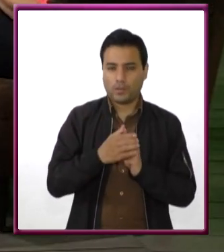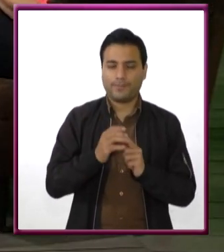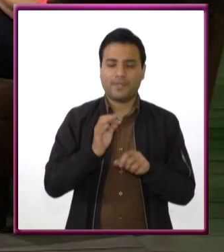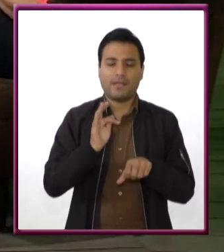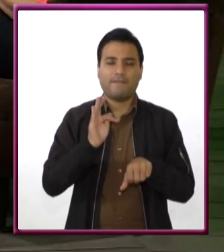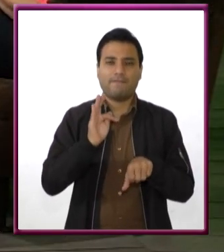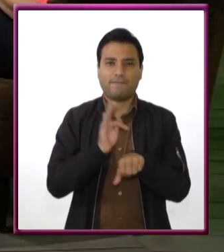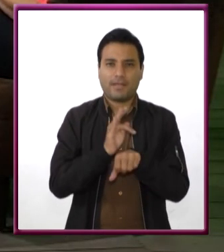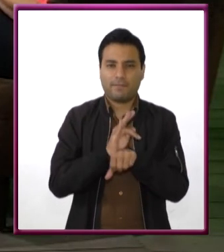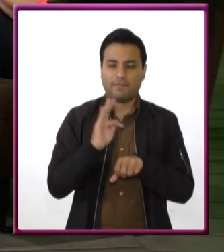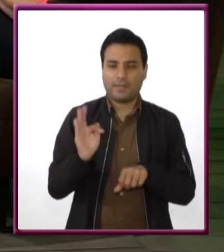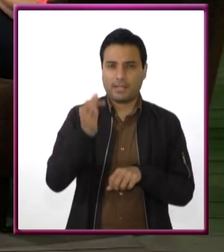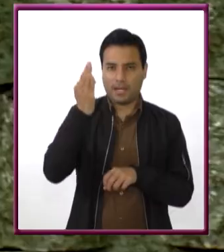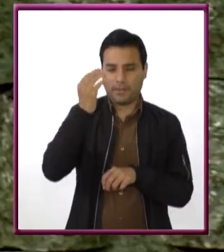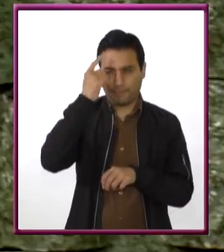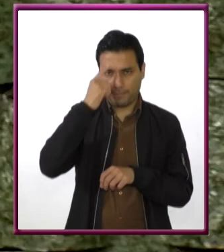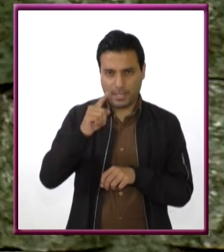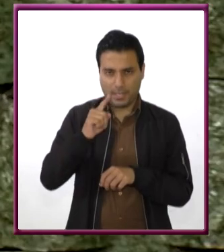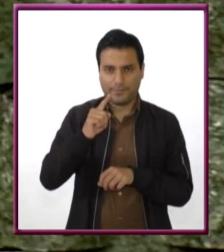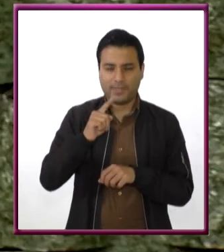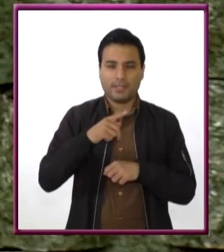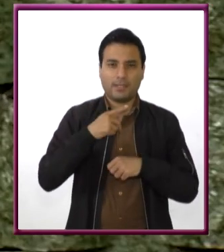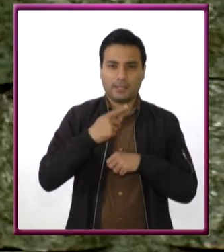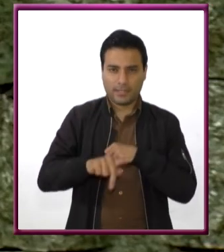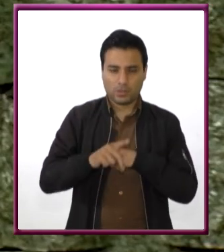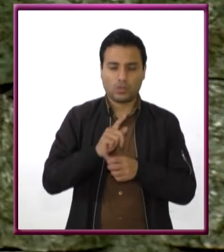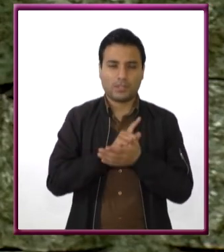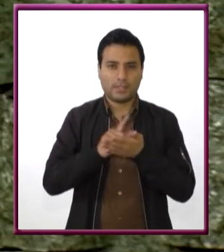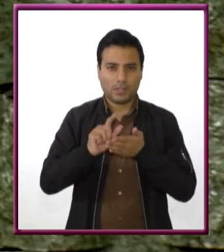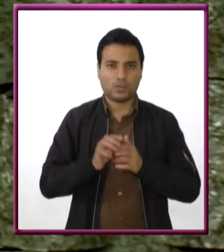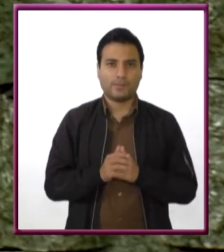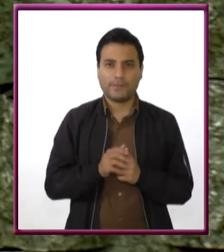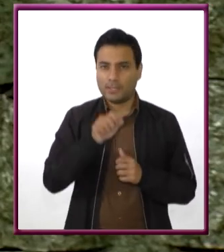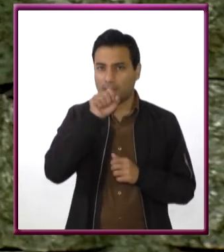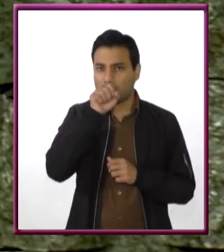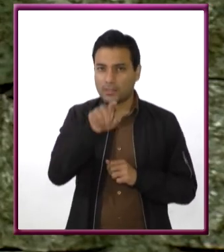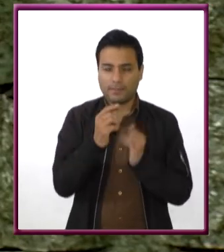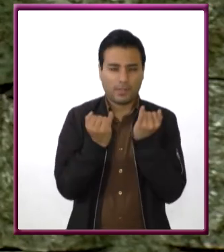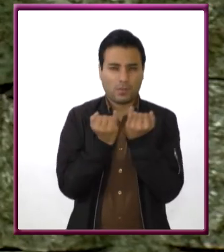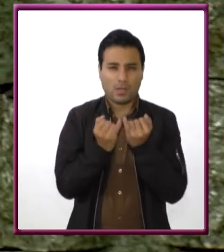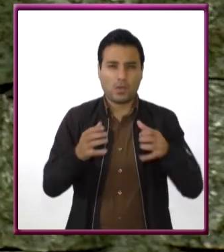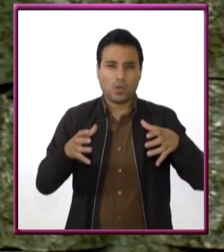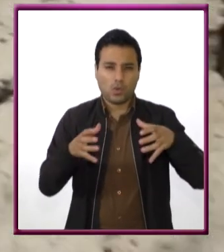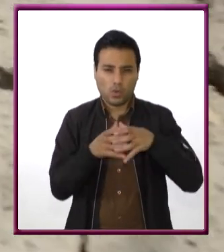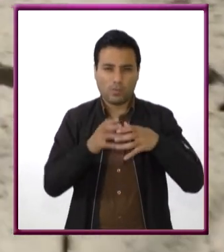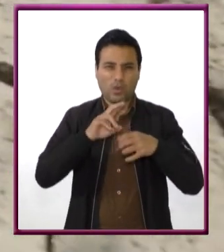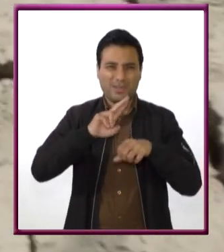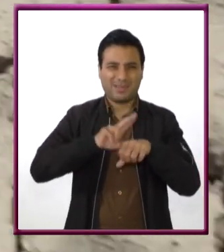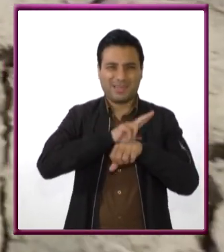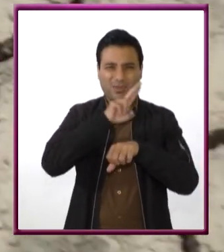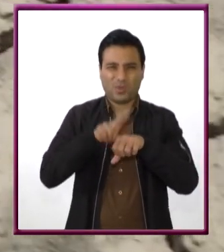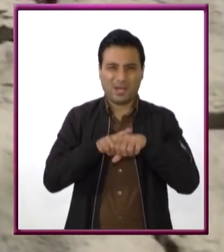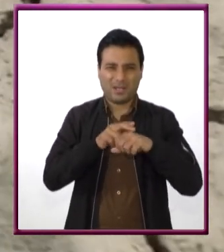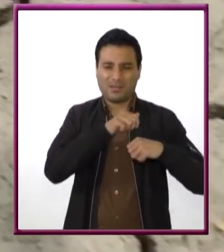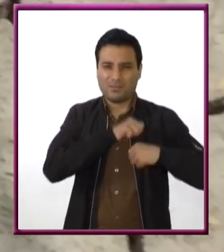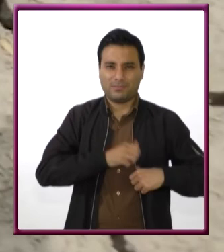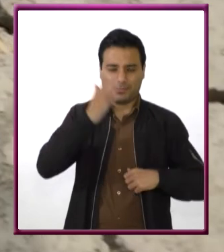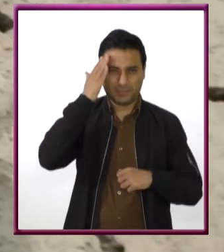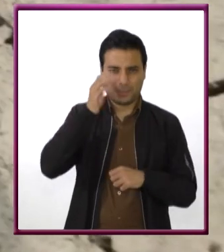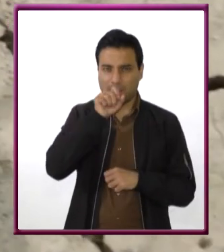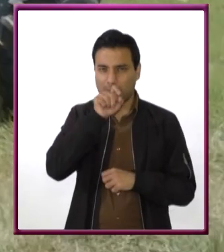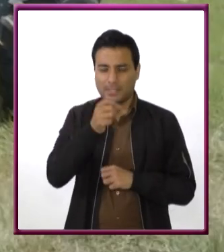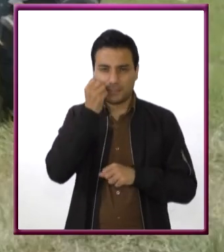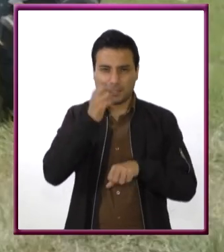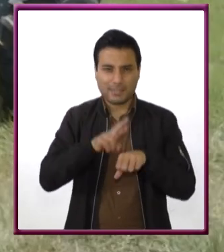Sanitarios, la COFEPRIS, apoyada por la Secretaría de Medio Ambiente y Recursos Naturales para lo que tenga que ver con impactos en ambiente y la Secretaría